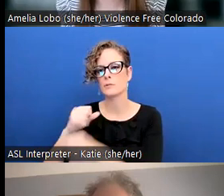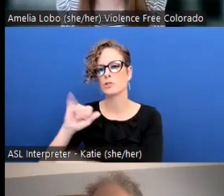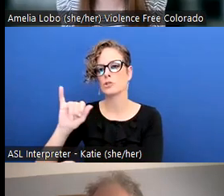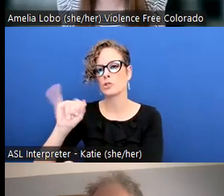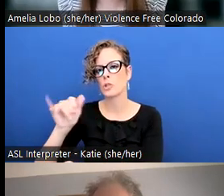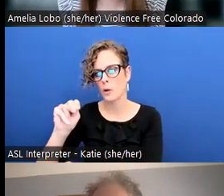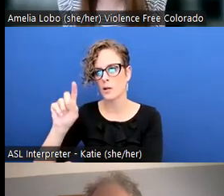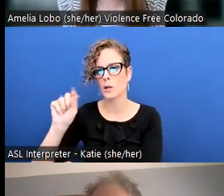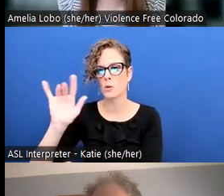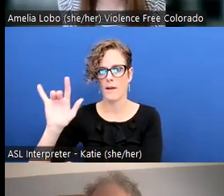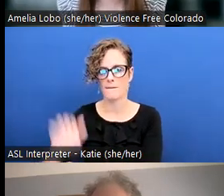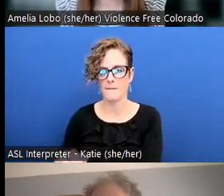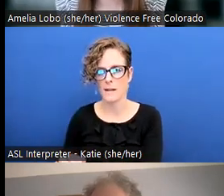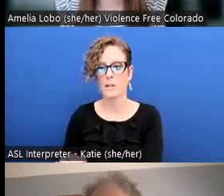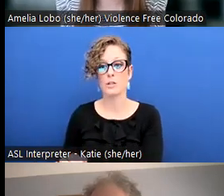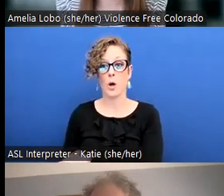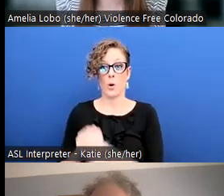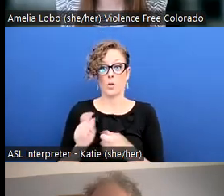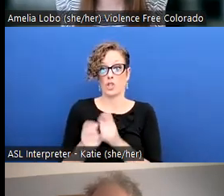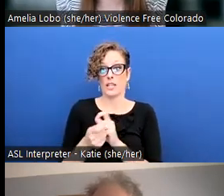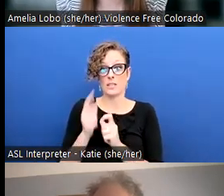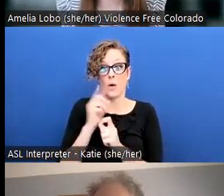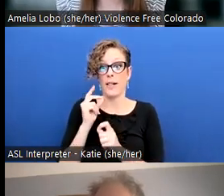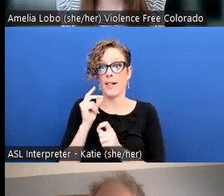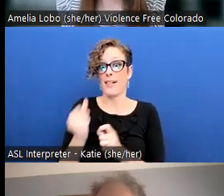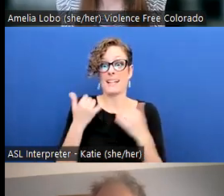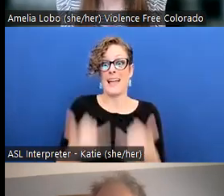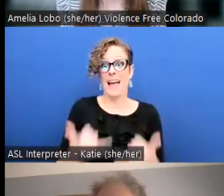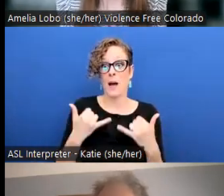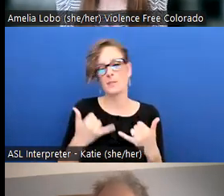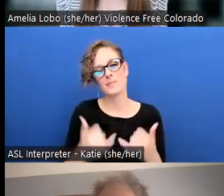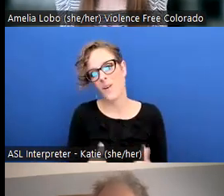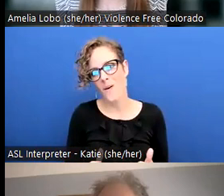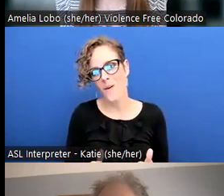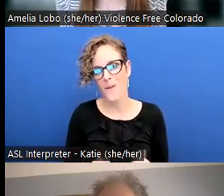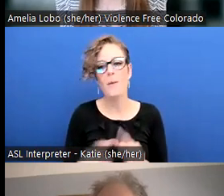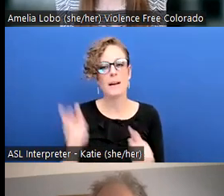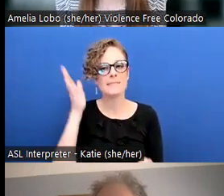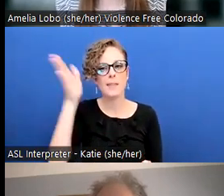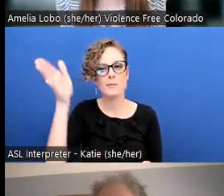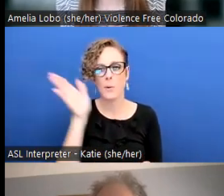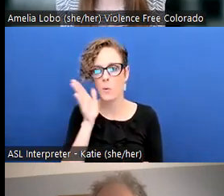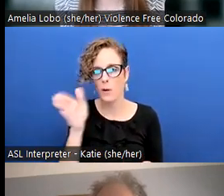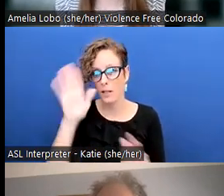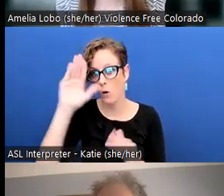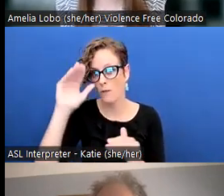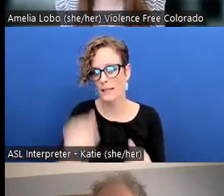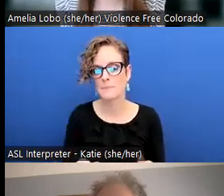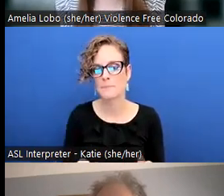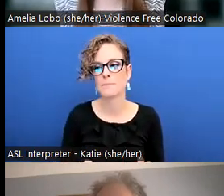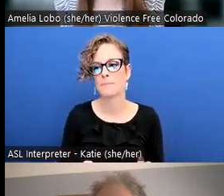año 2025. Estos no son cambios muy inmediatos, pero ya más adelante.